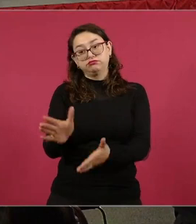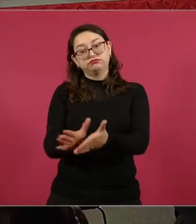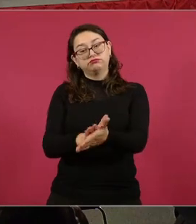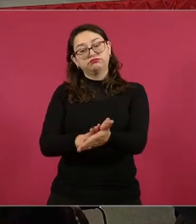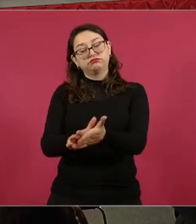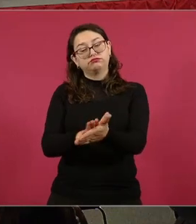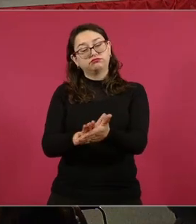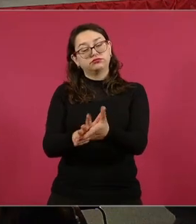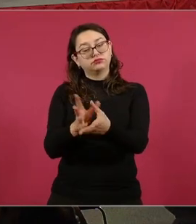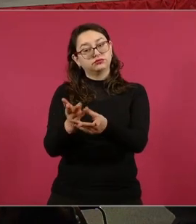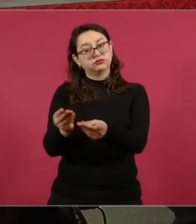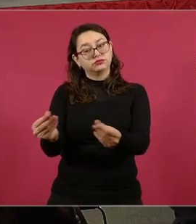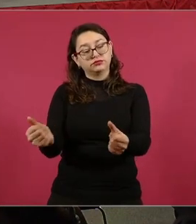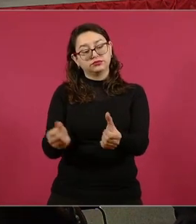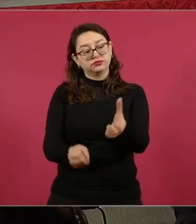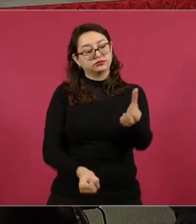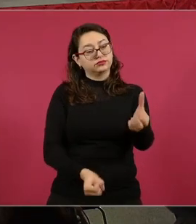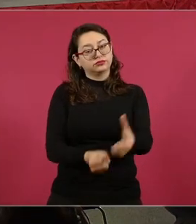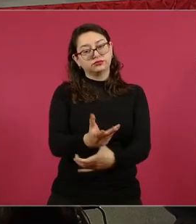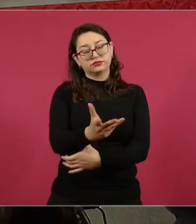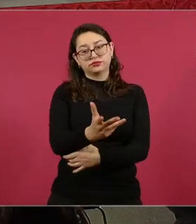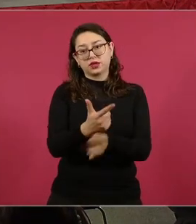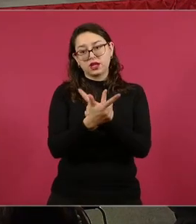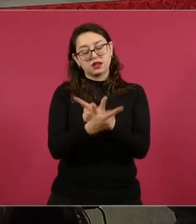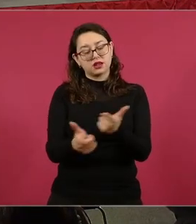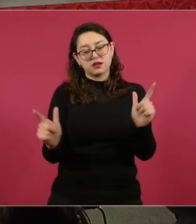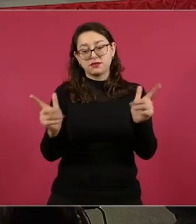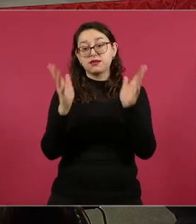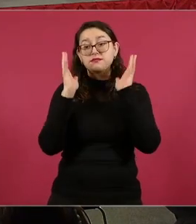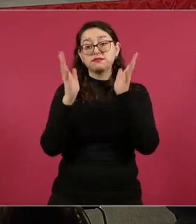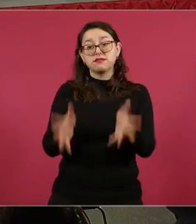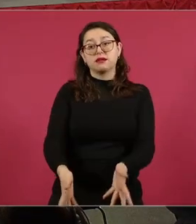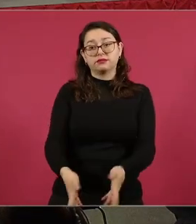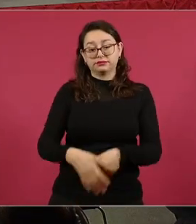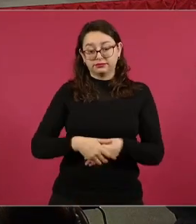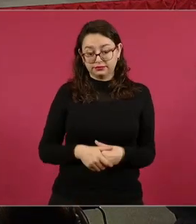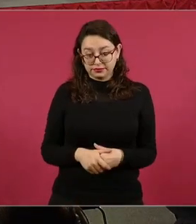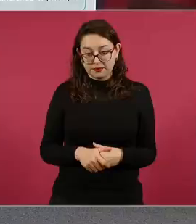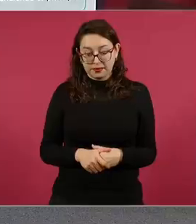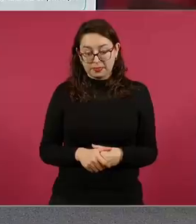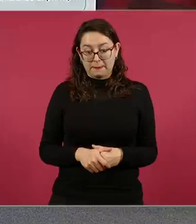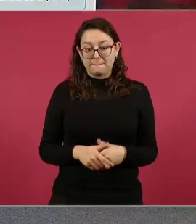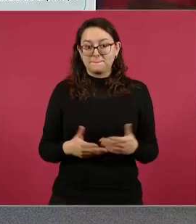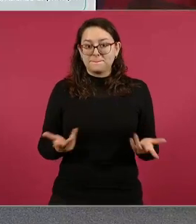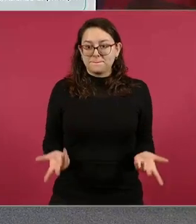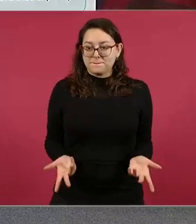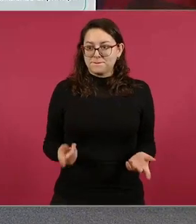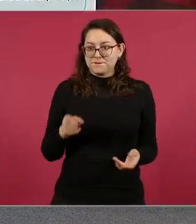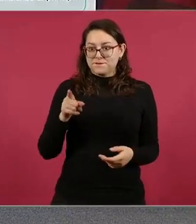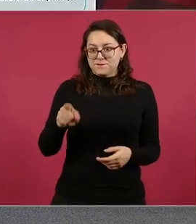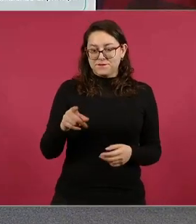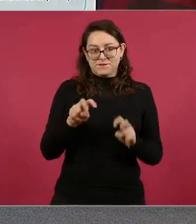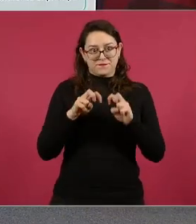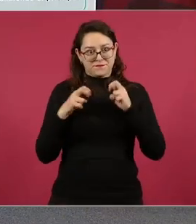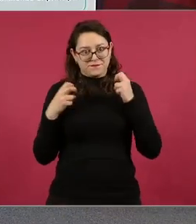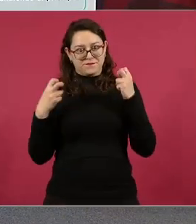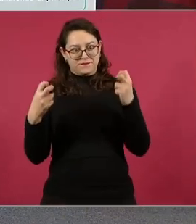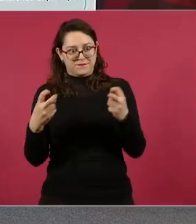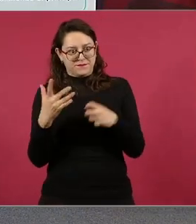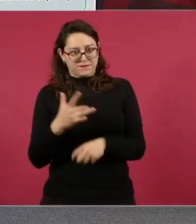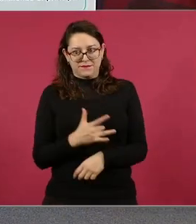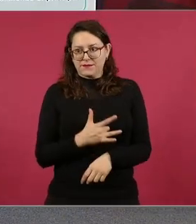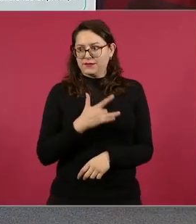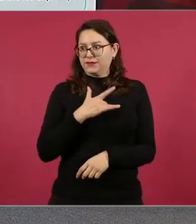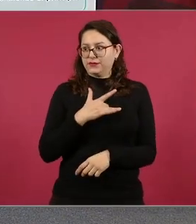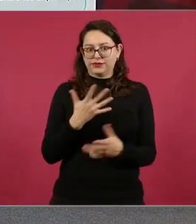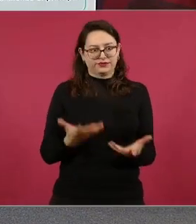absuelva a Juan y ordene su inmediata libertad. De acuerdo al colegiado, la detención de Juan y posterior puesta a